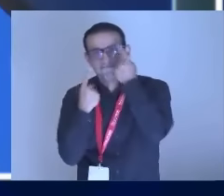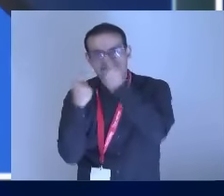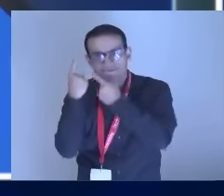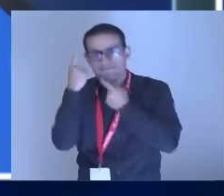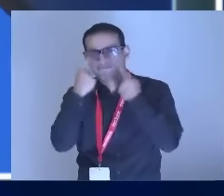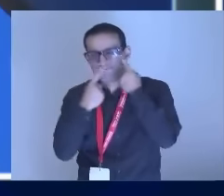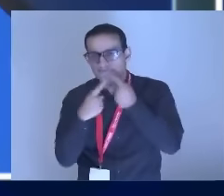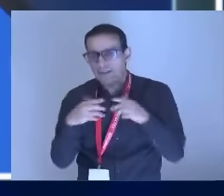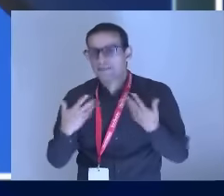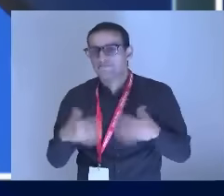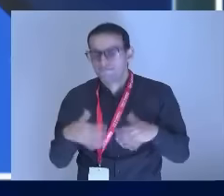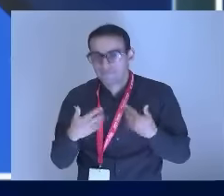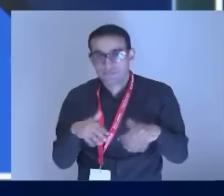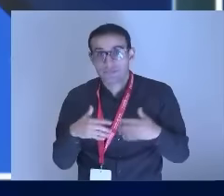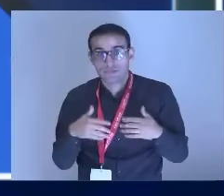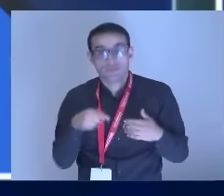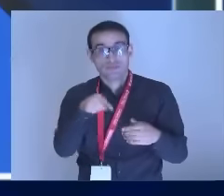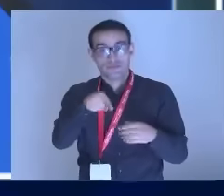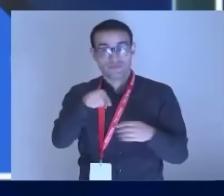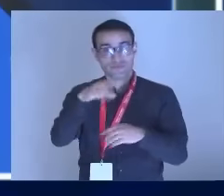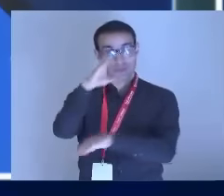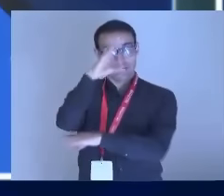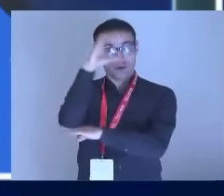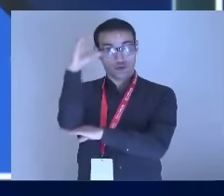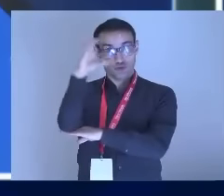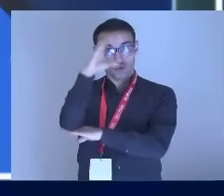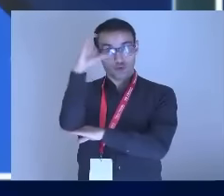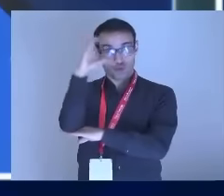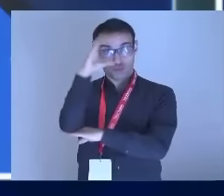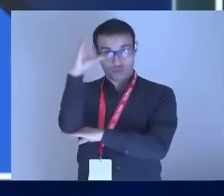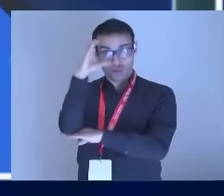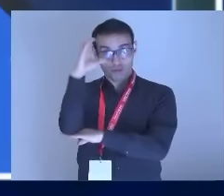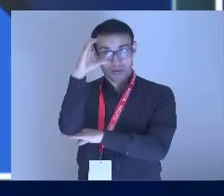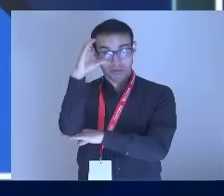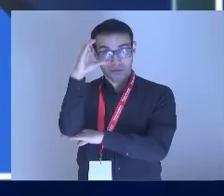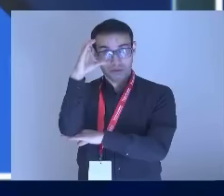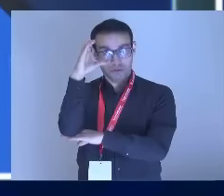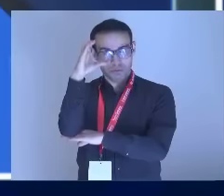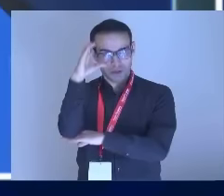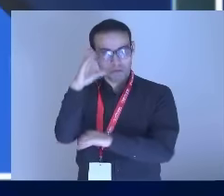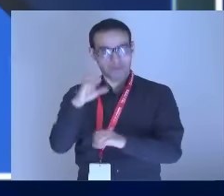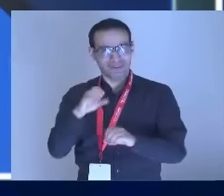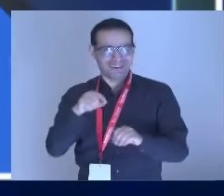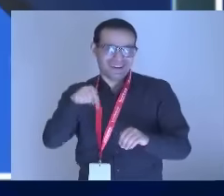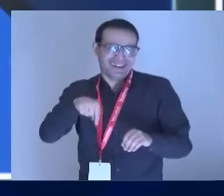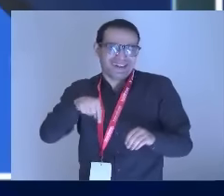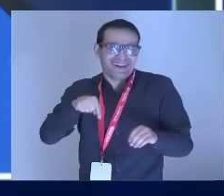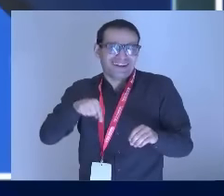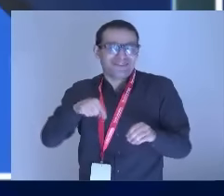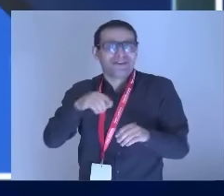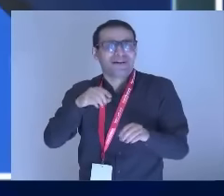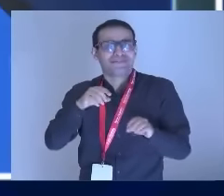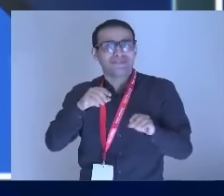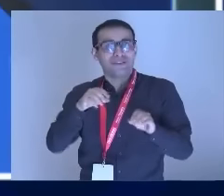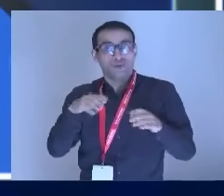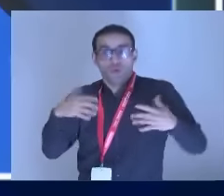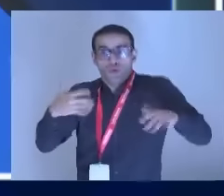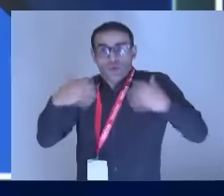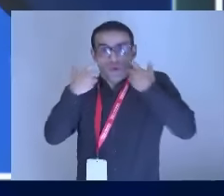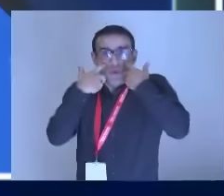que Colombia solo cruzará el umbral de país tercer mundista el día que haya más